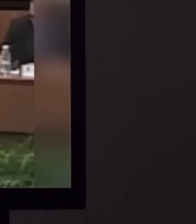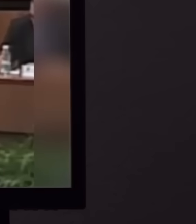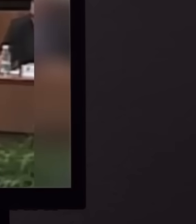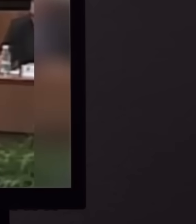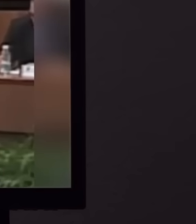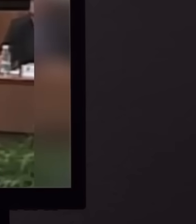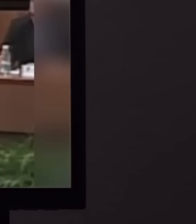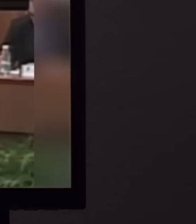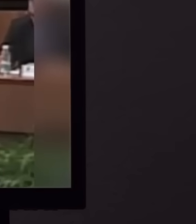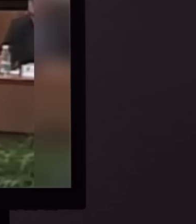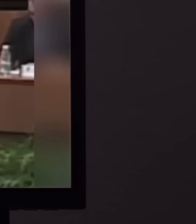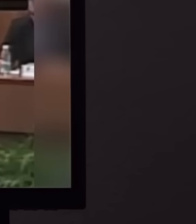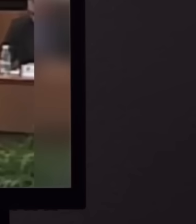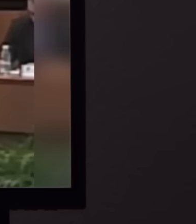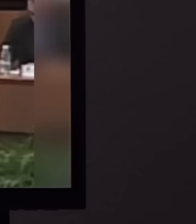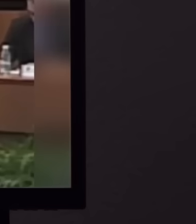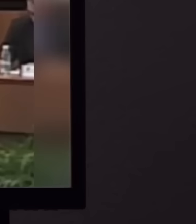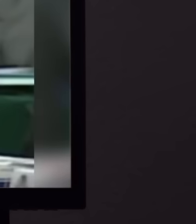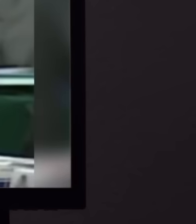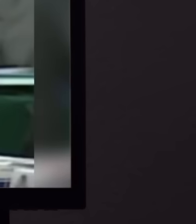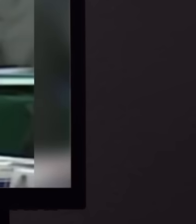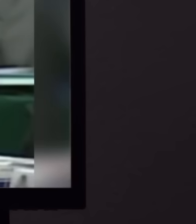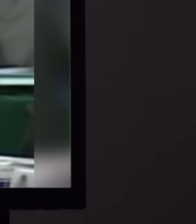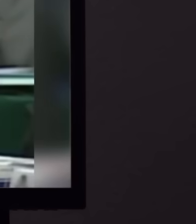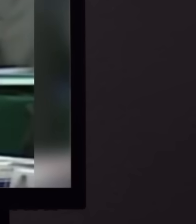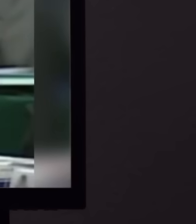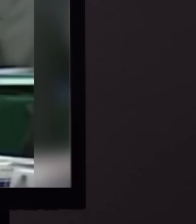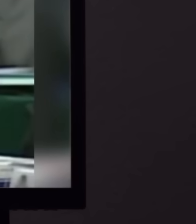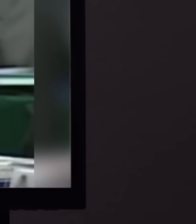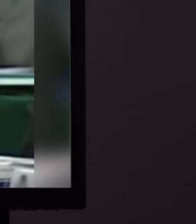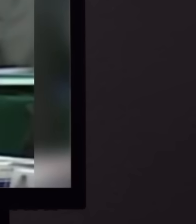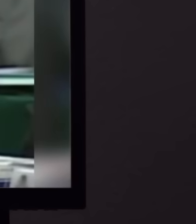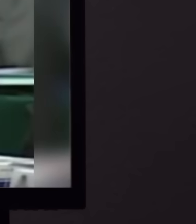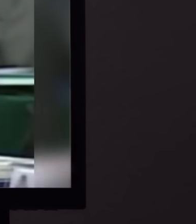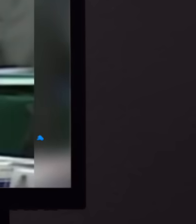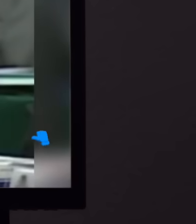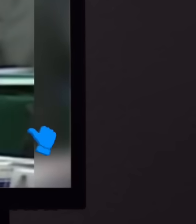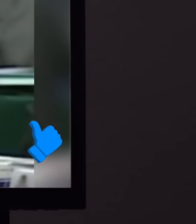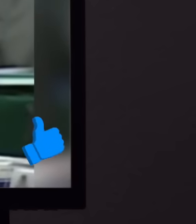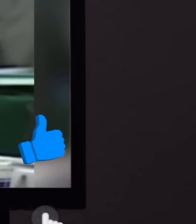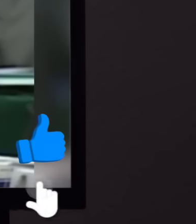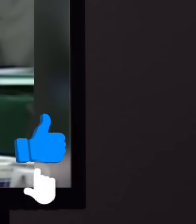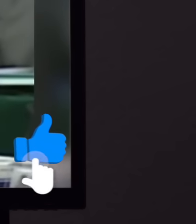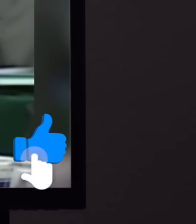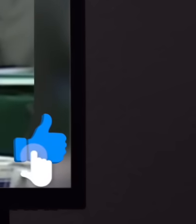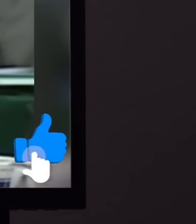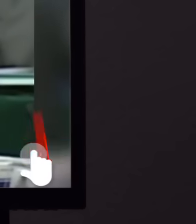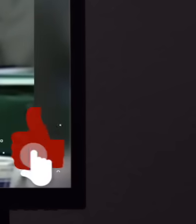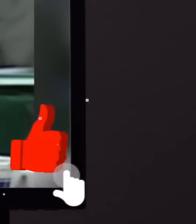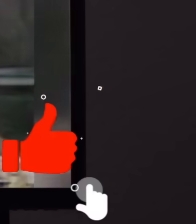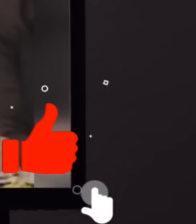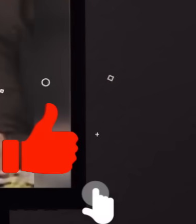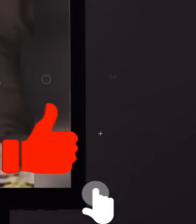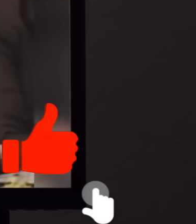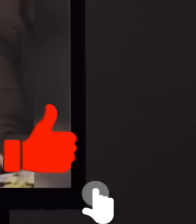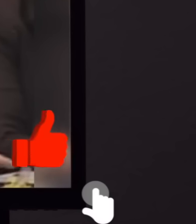vivo. Cual tiene usted fotografías, las cuales ya son bastante viejas, por supuesto. Y está a su disposición, justamente porque ha sido